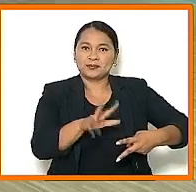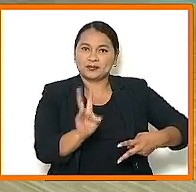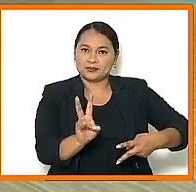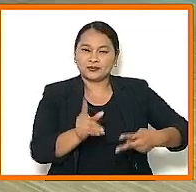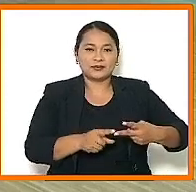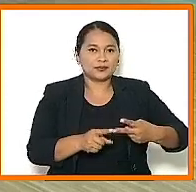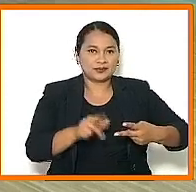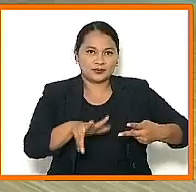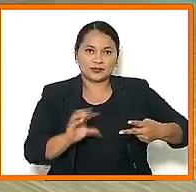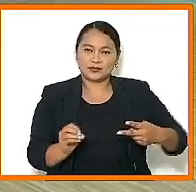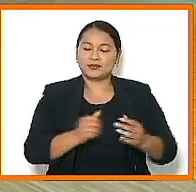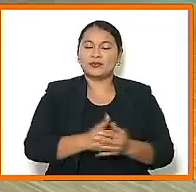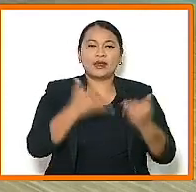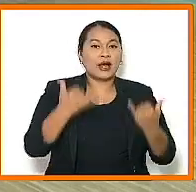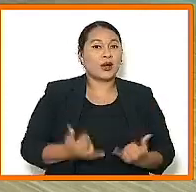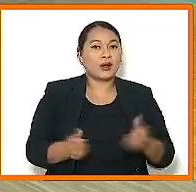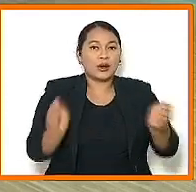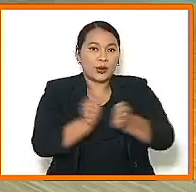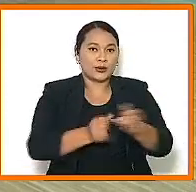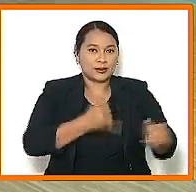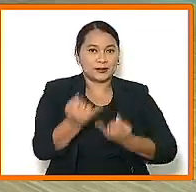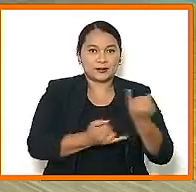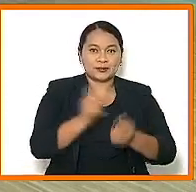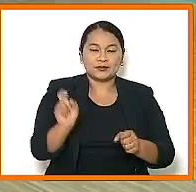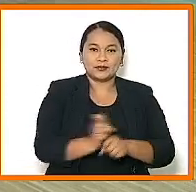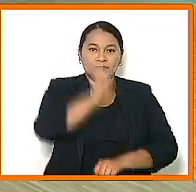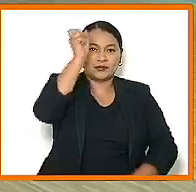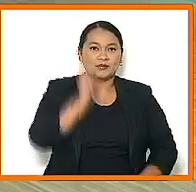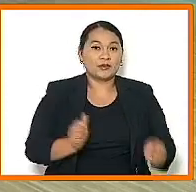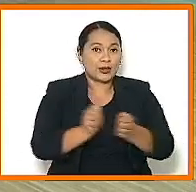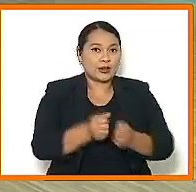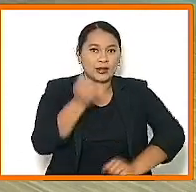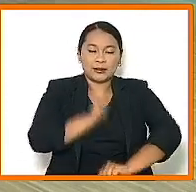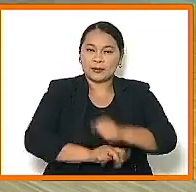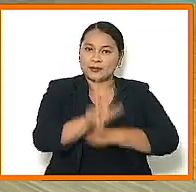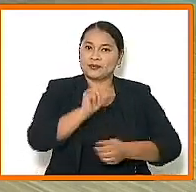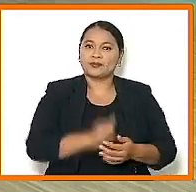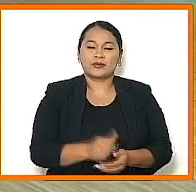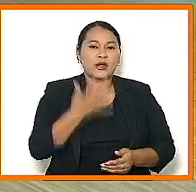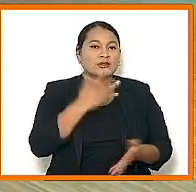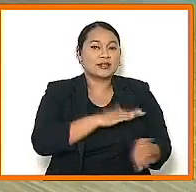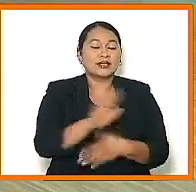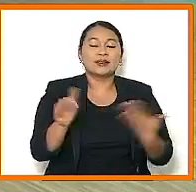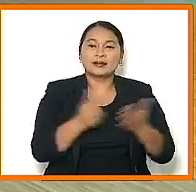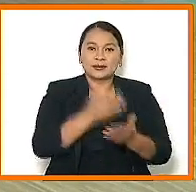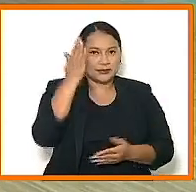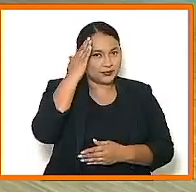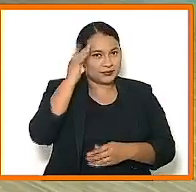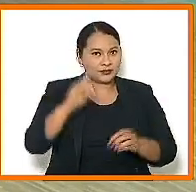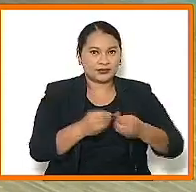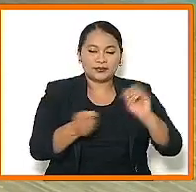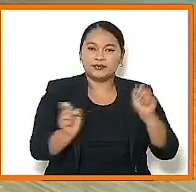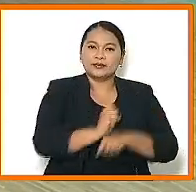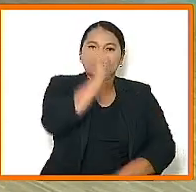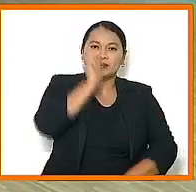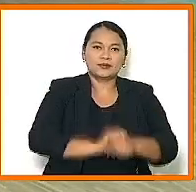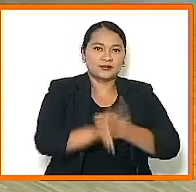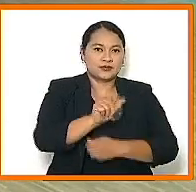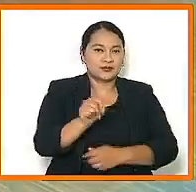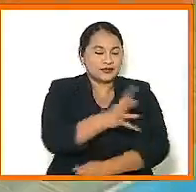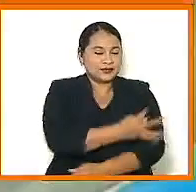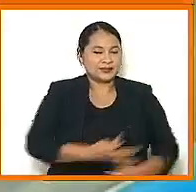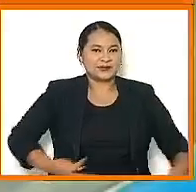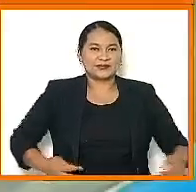2.30. Ahora acompáñame a pegar y ganar con Pega 3. Te deseo suerte, jugador, porque vamos a conocer cuáles son los tres números ganadores para Pega 3 en esta